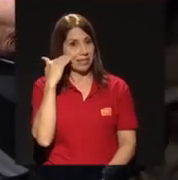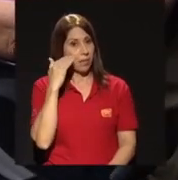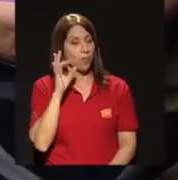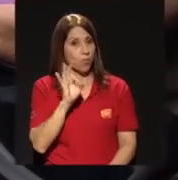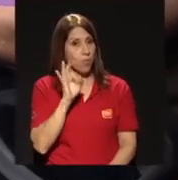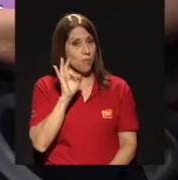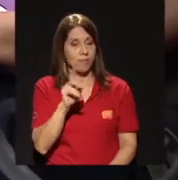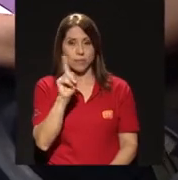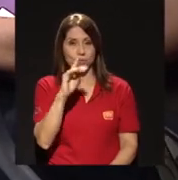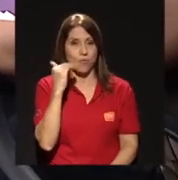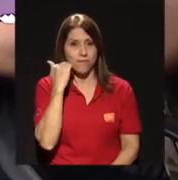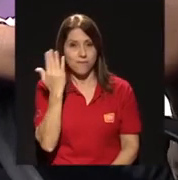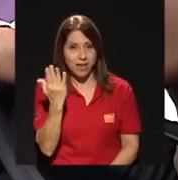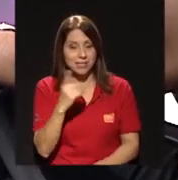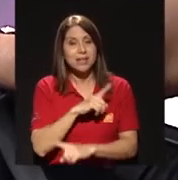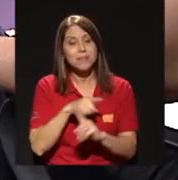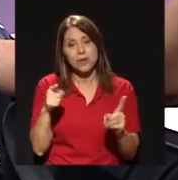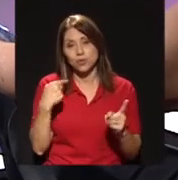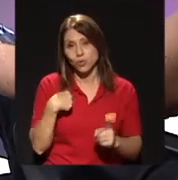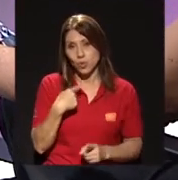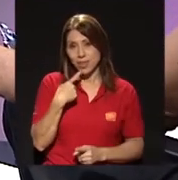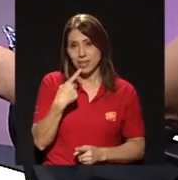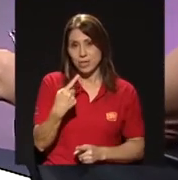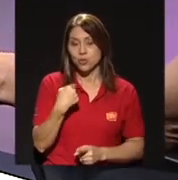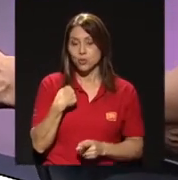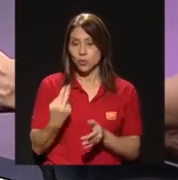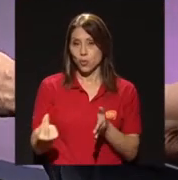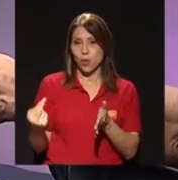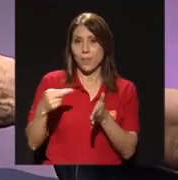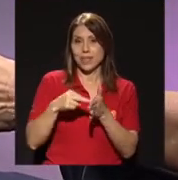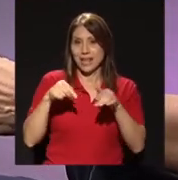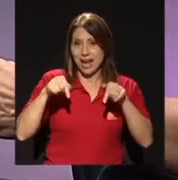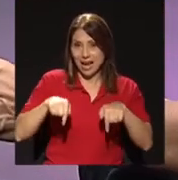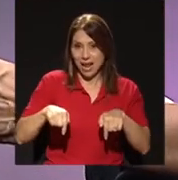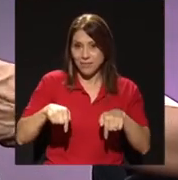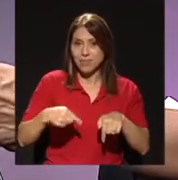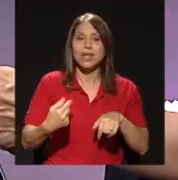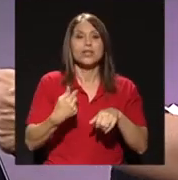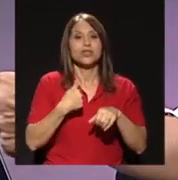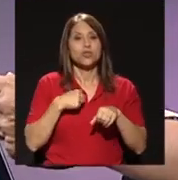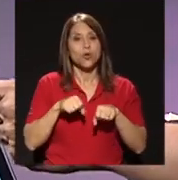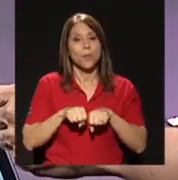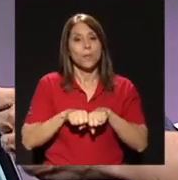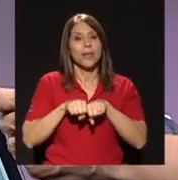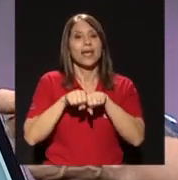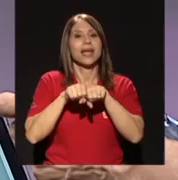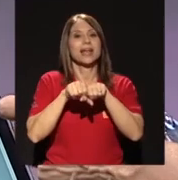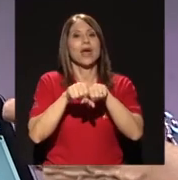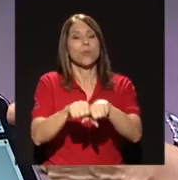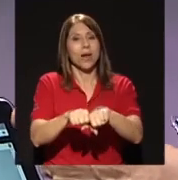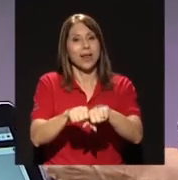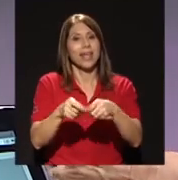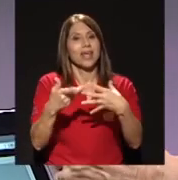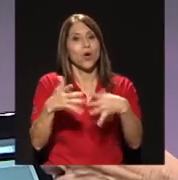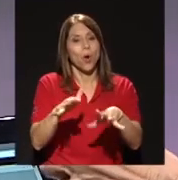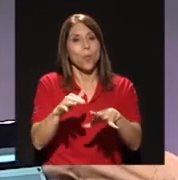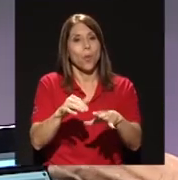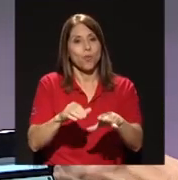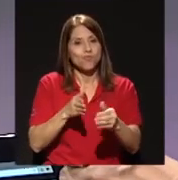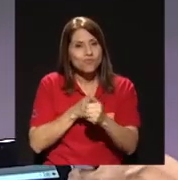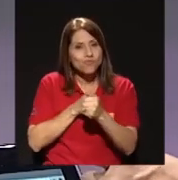fácil. Pero por lo menos lo he dicho y lo voy a repetir acá, que me graduaré de sindicalista el día que vea a una